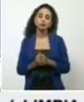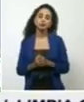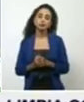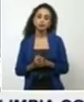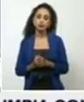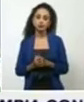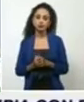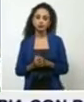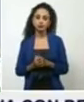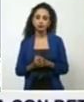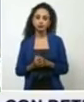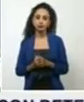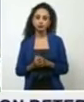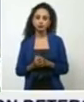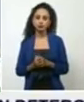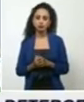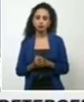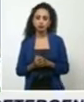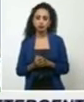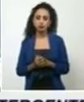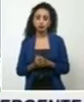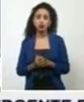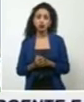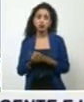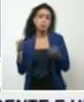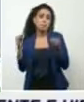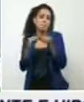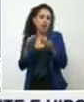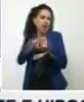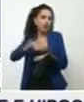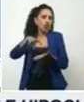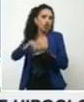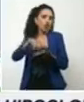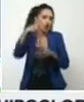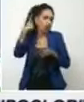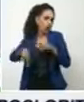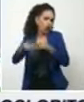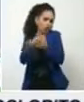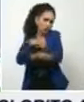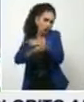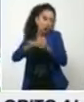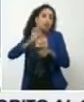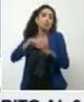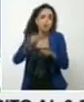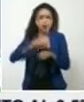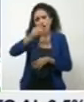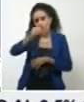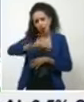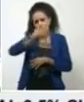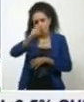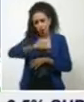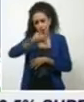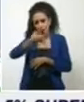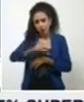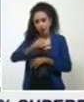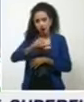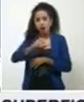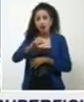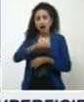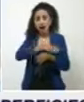tiene fuente de infección en el extranjero, eso lo vamos a explicar más adelante, y de esta forma ya se